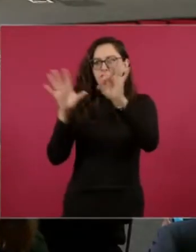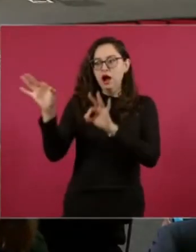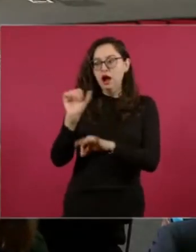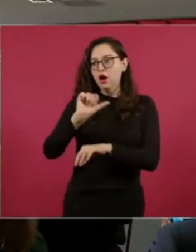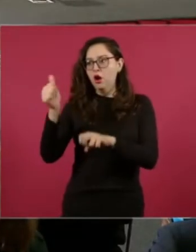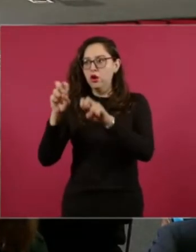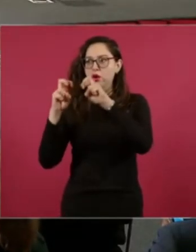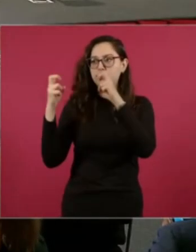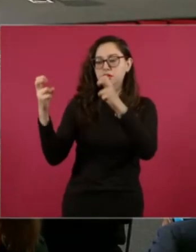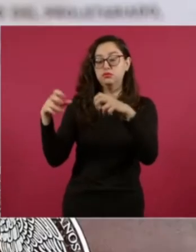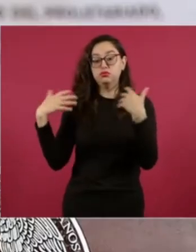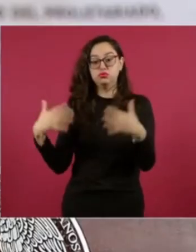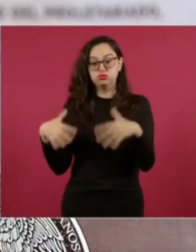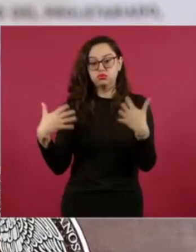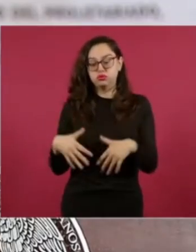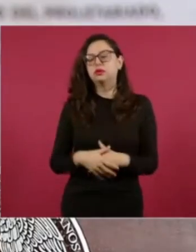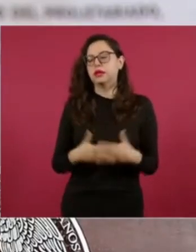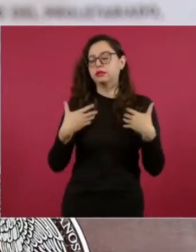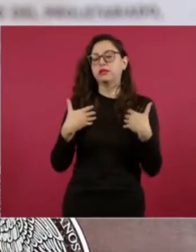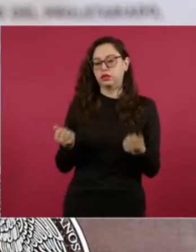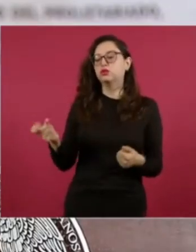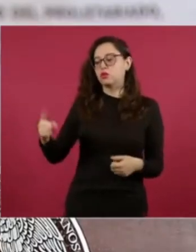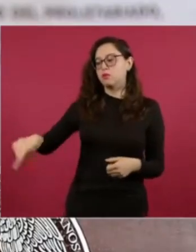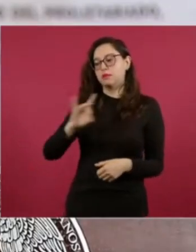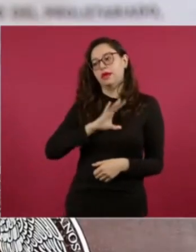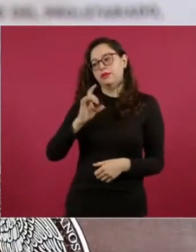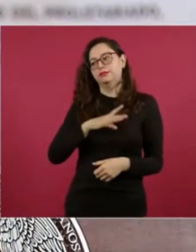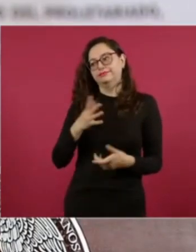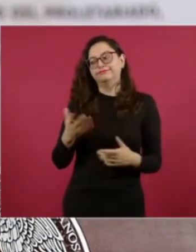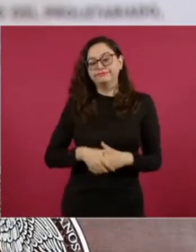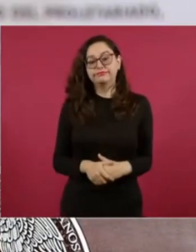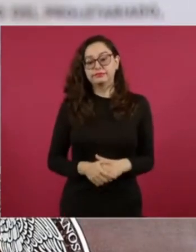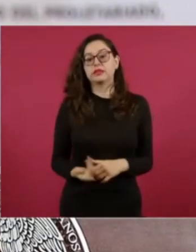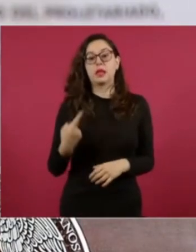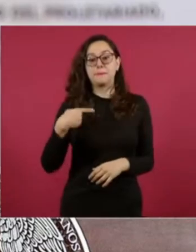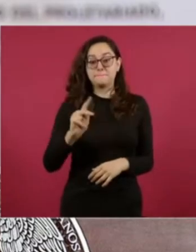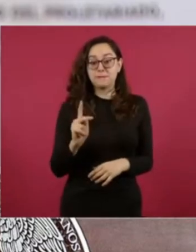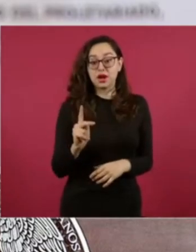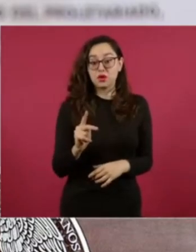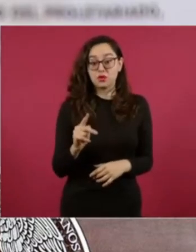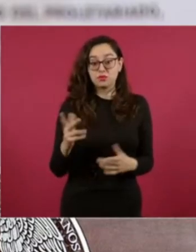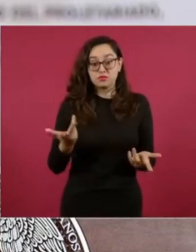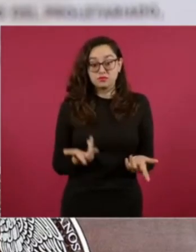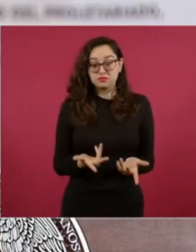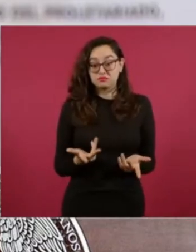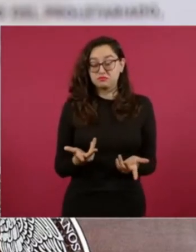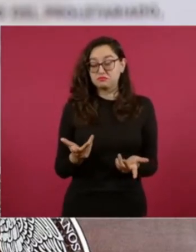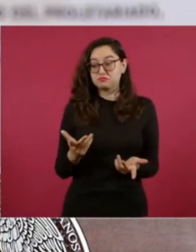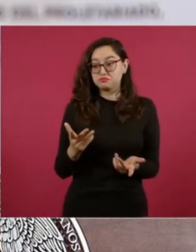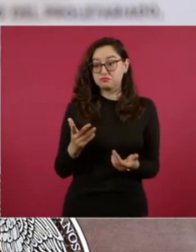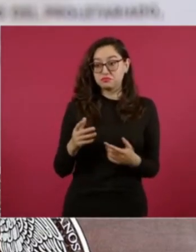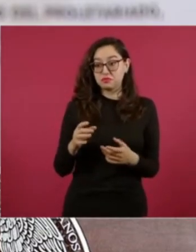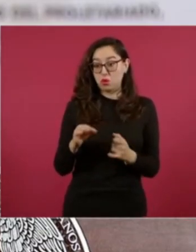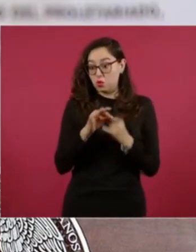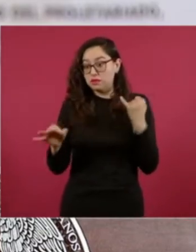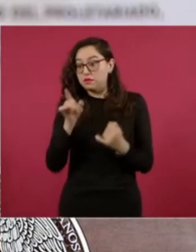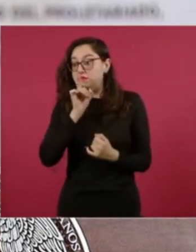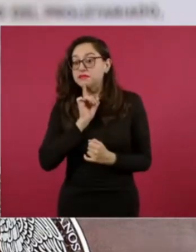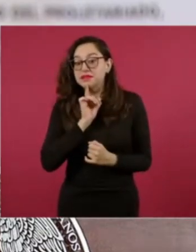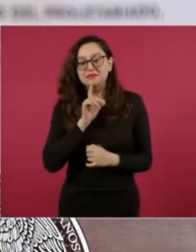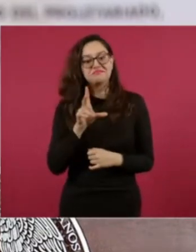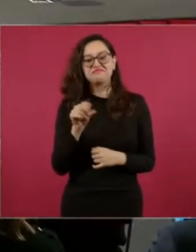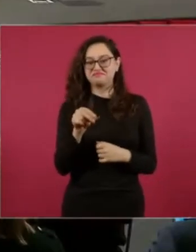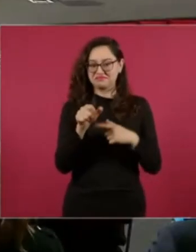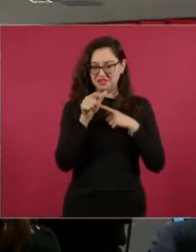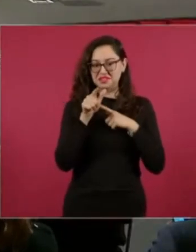No los culpamos, el pueblo es mucha pieza. Pero aquí no acaban las mentiras que se difundieron sobre la reforma al Poder Judicial.